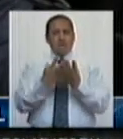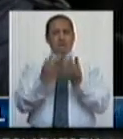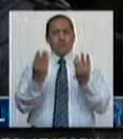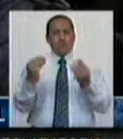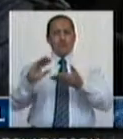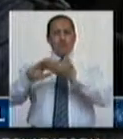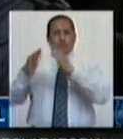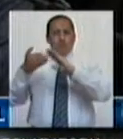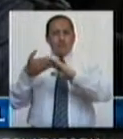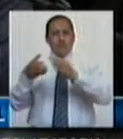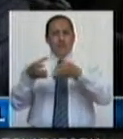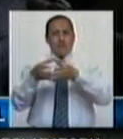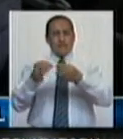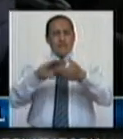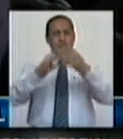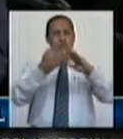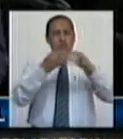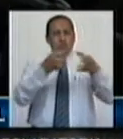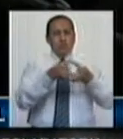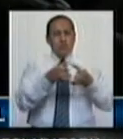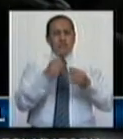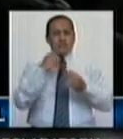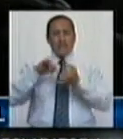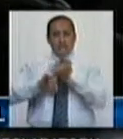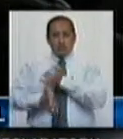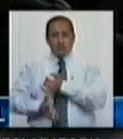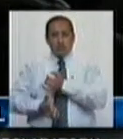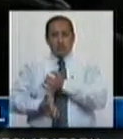de comunidades desde el sur